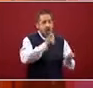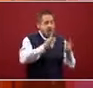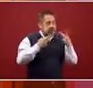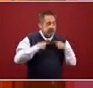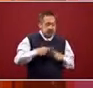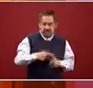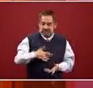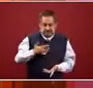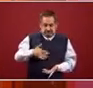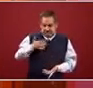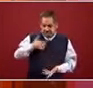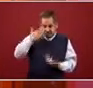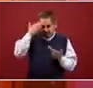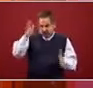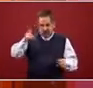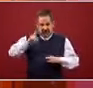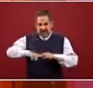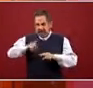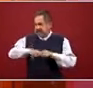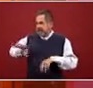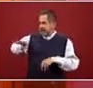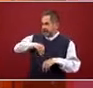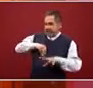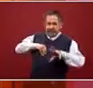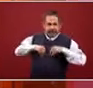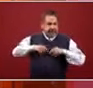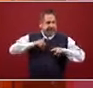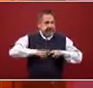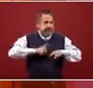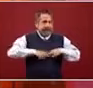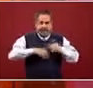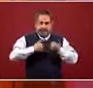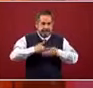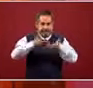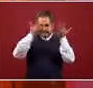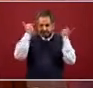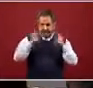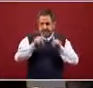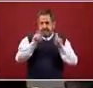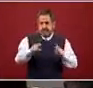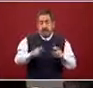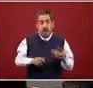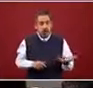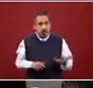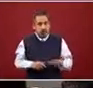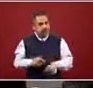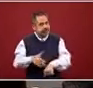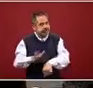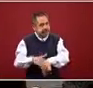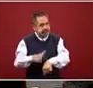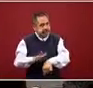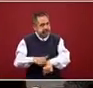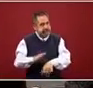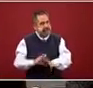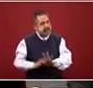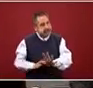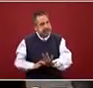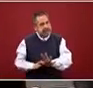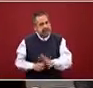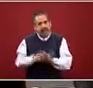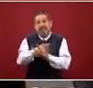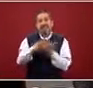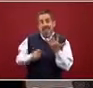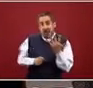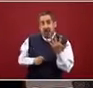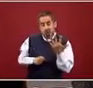que no son capaces de identificar o reconocer a quién les contagió. Esta es una señal muy temprana, pero esta es